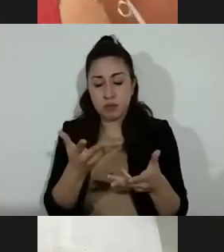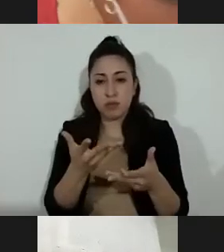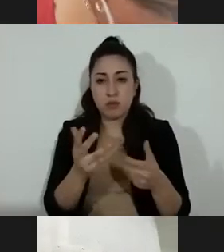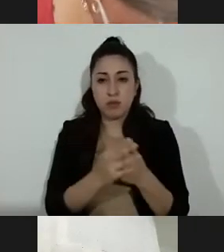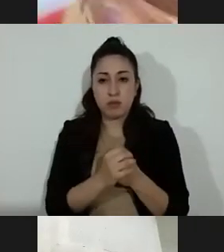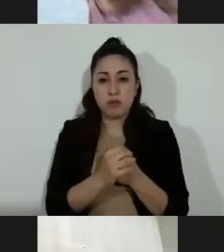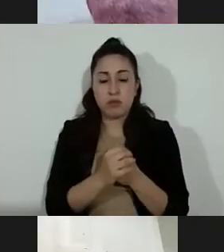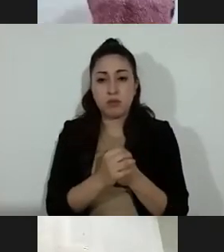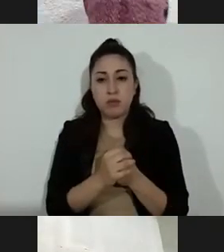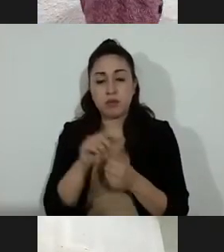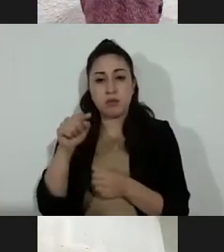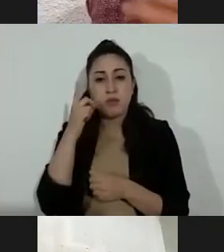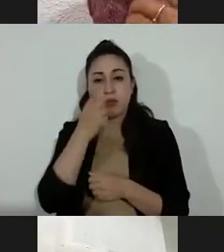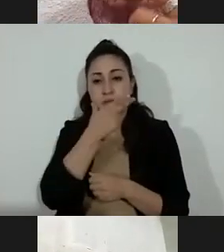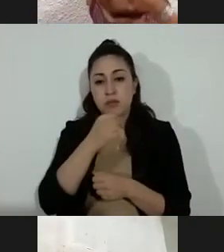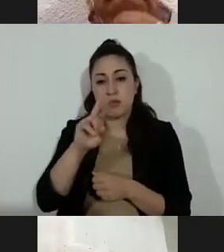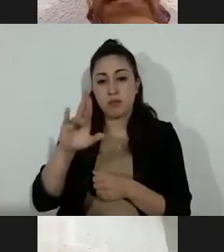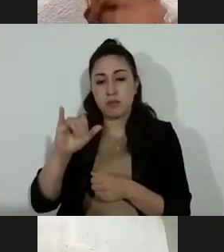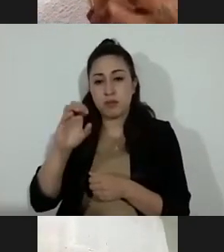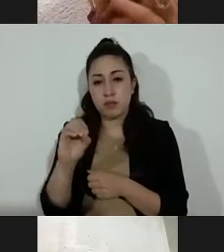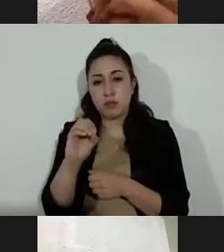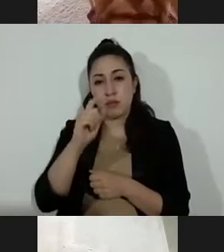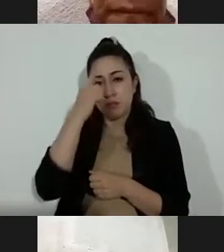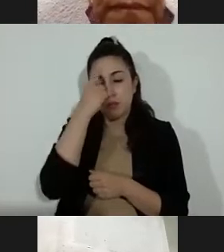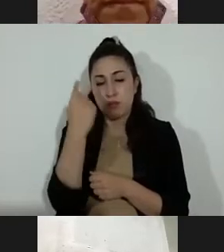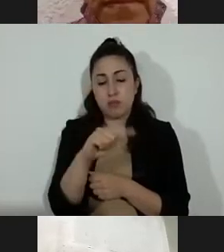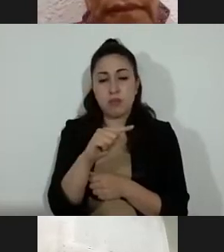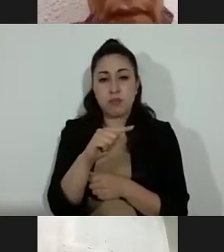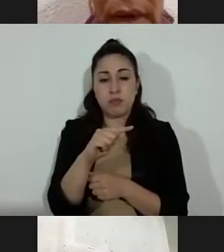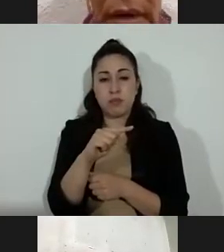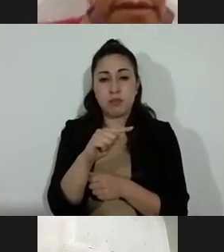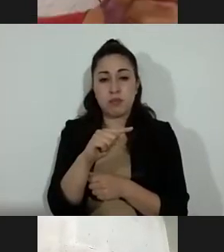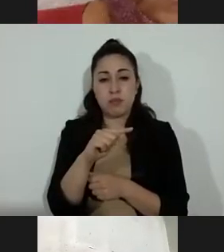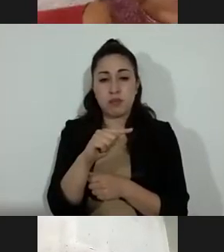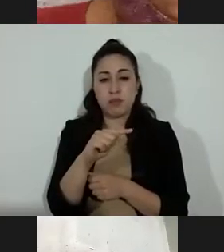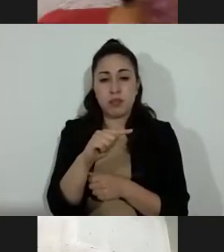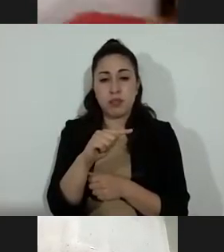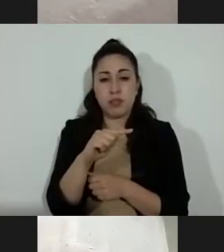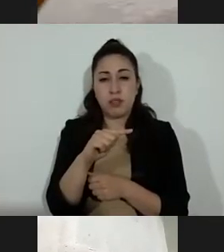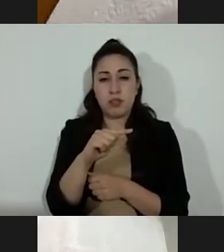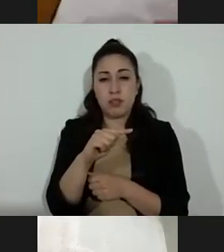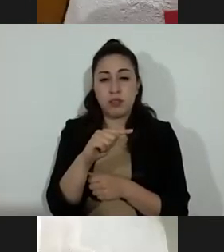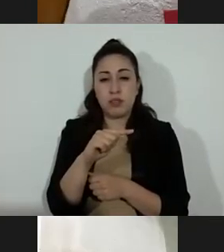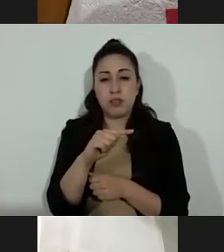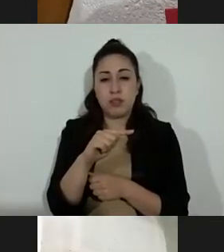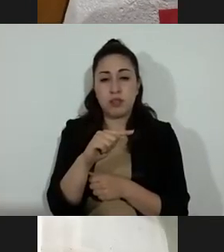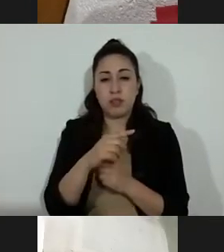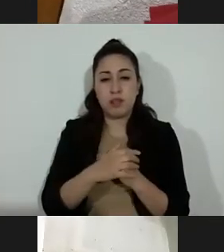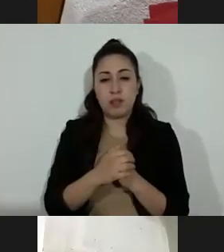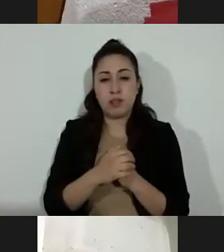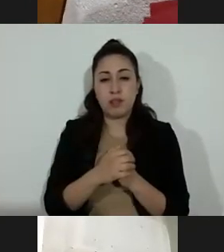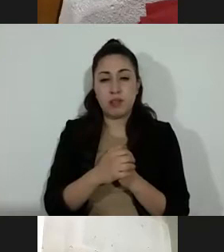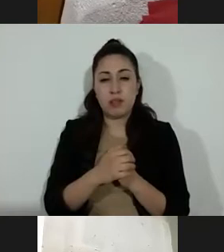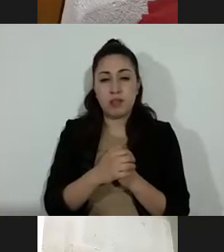el diputado Ricardo Rubio del PAN, en el sentido de que las votaciones, perdón, que las comparecencias